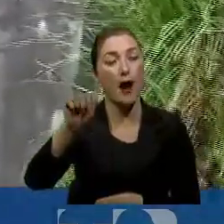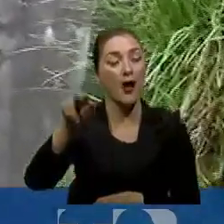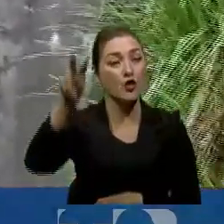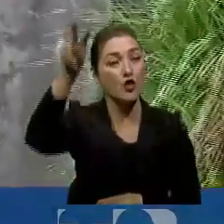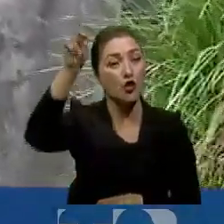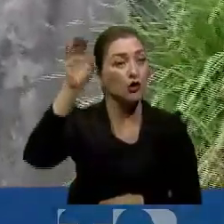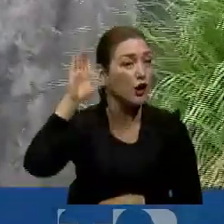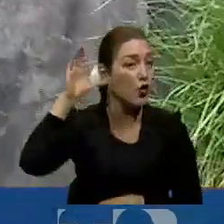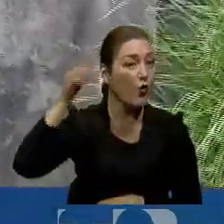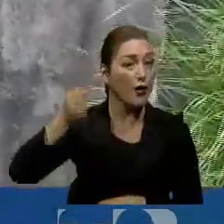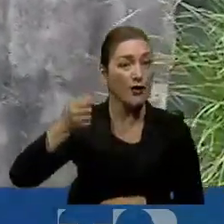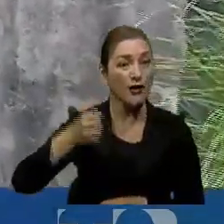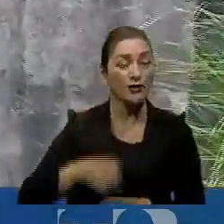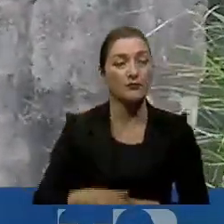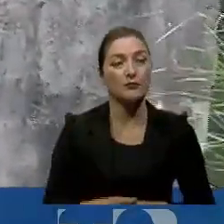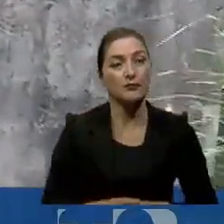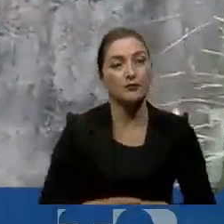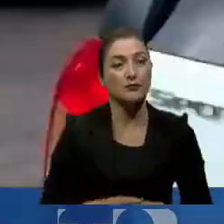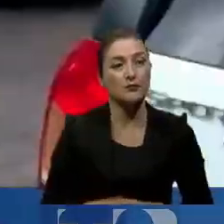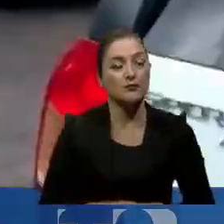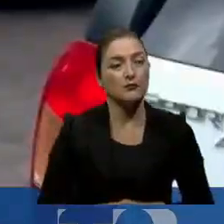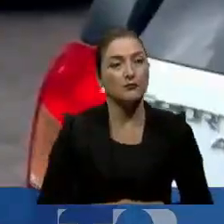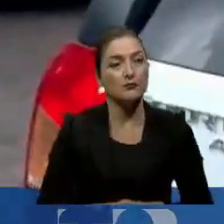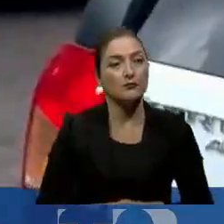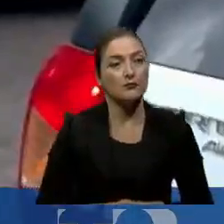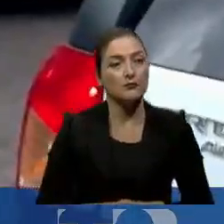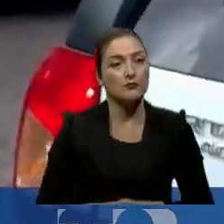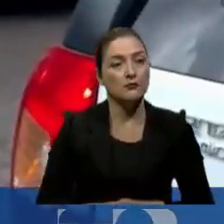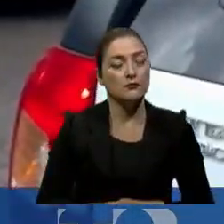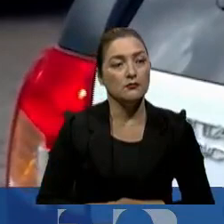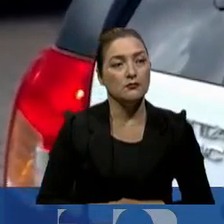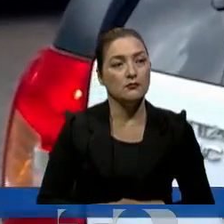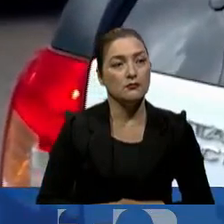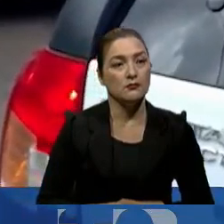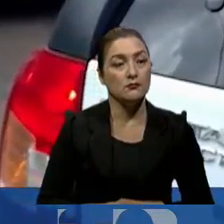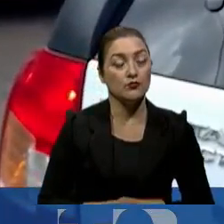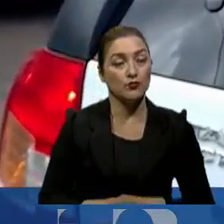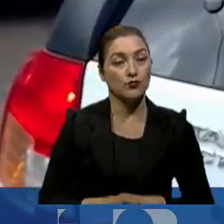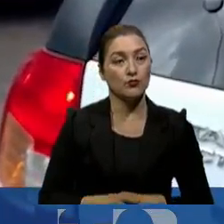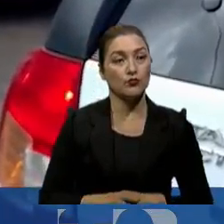norte de Cuenca. De la parte de inferior hacia abajo